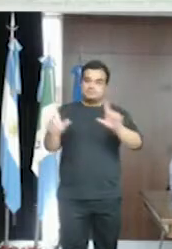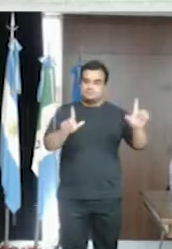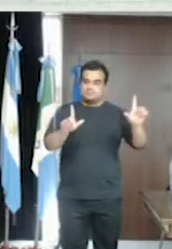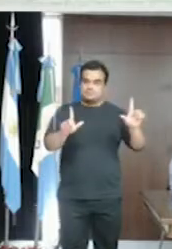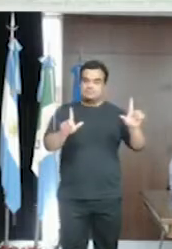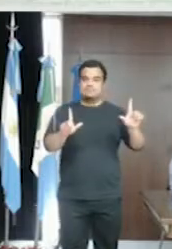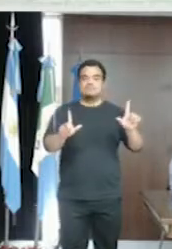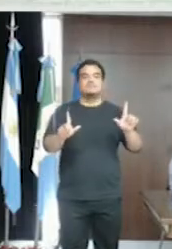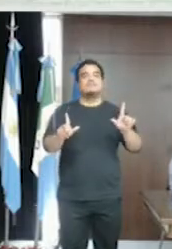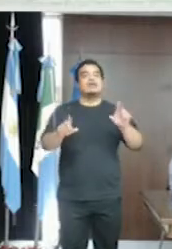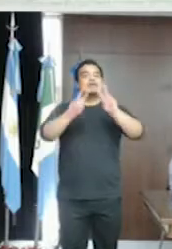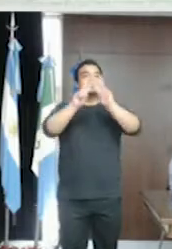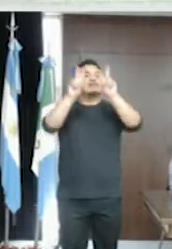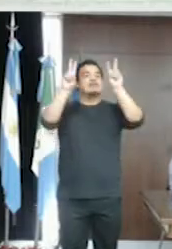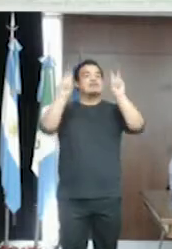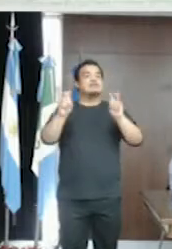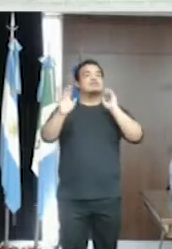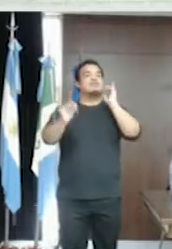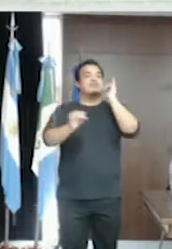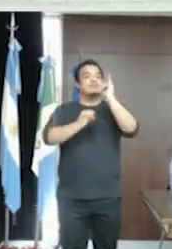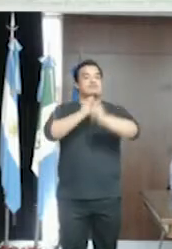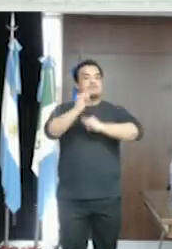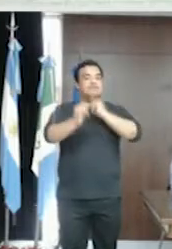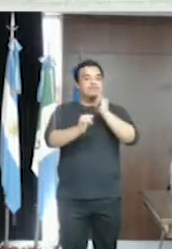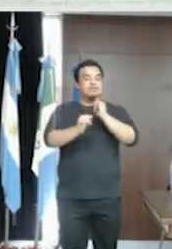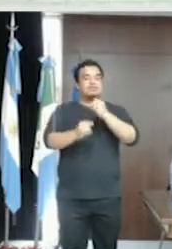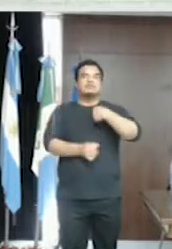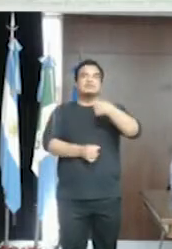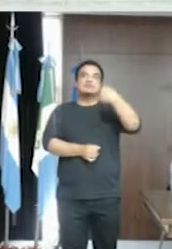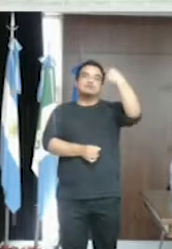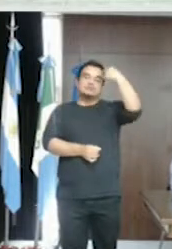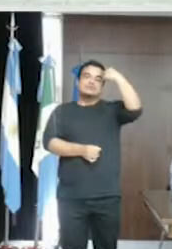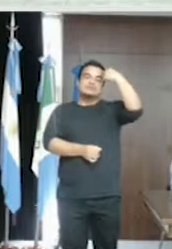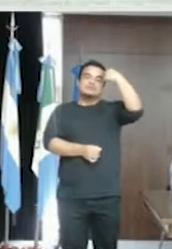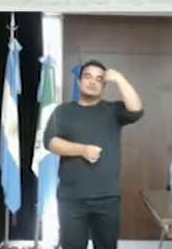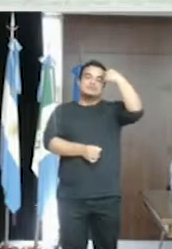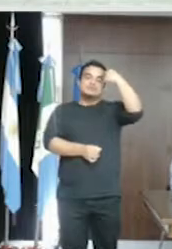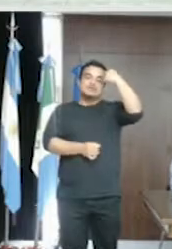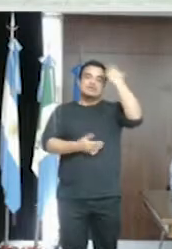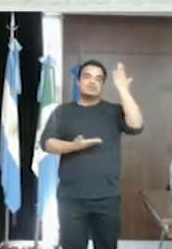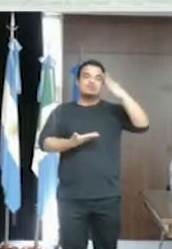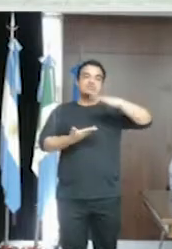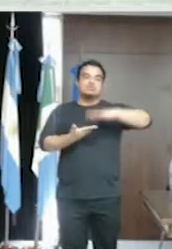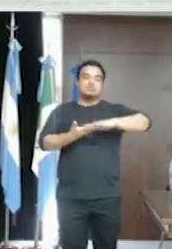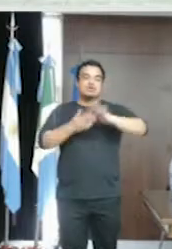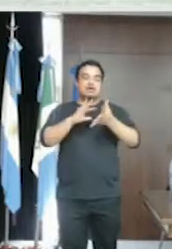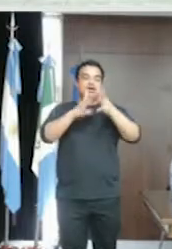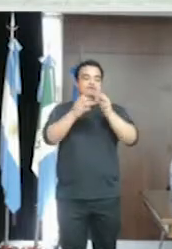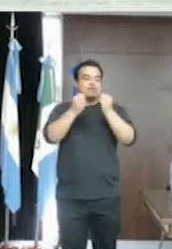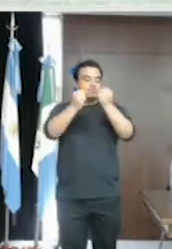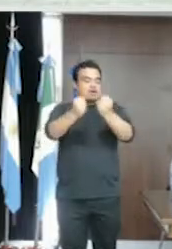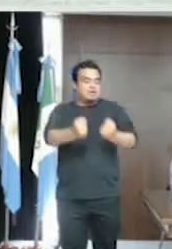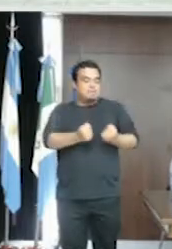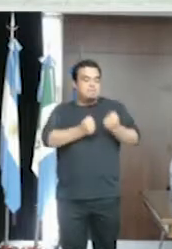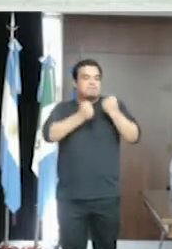Como bien dice el título que se me ocurrió poner con mucho amor, recuperando el potencial para una